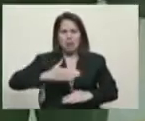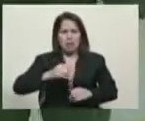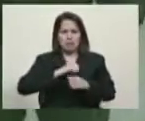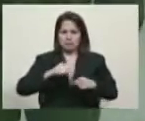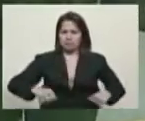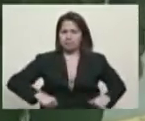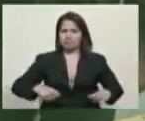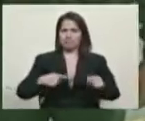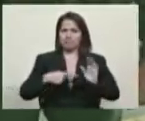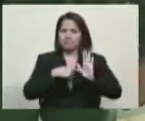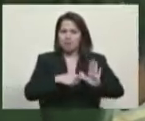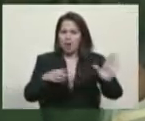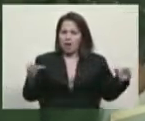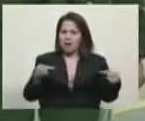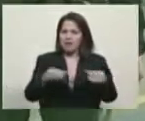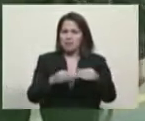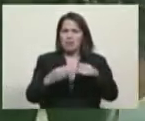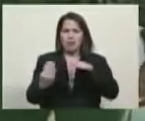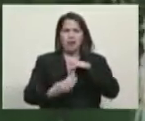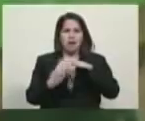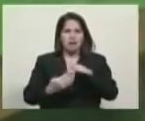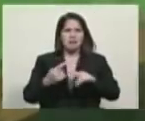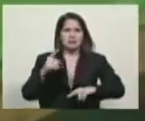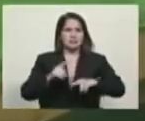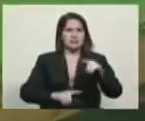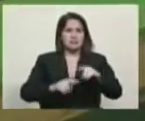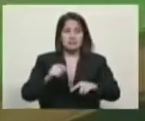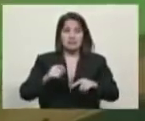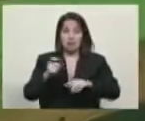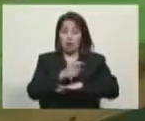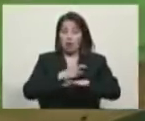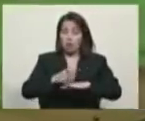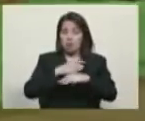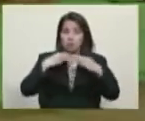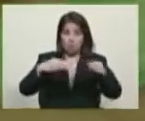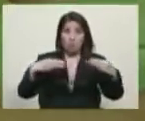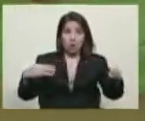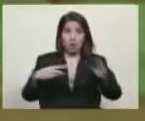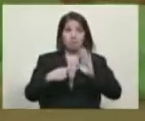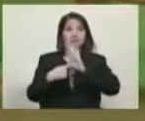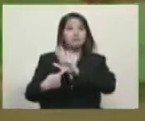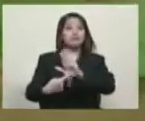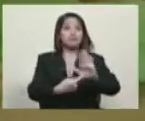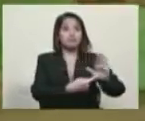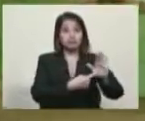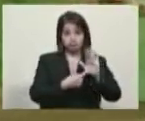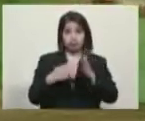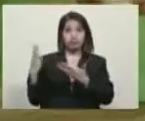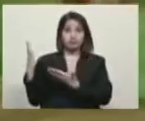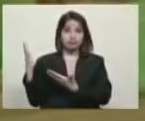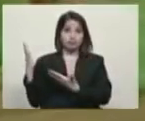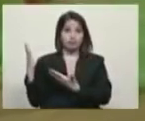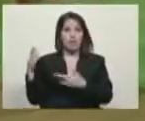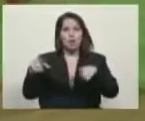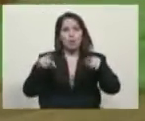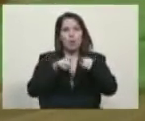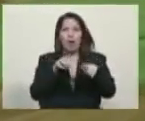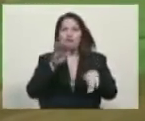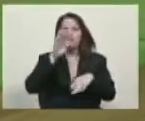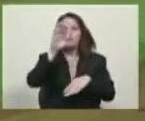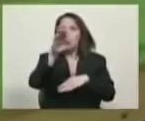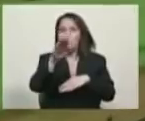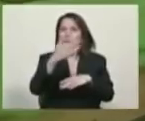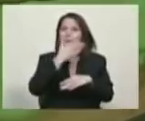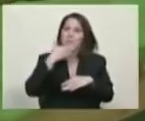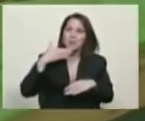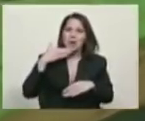base, integrando ese sistema de gobierno popular, con esta imagen que nos proyecta al futuro, a un